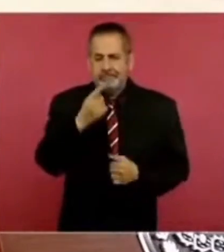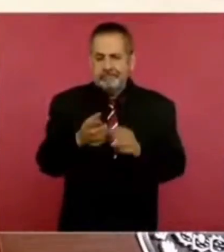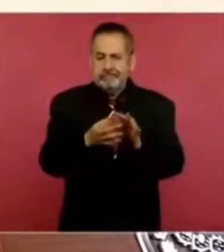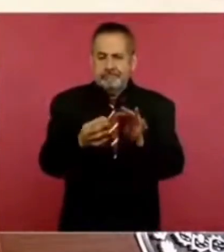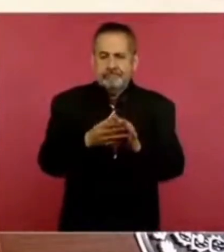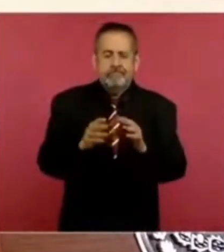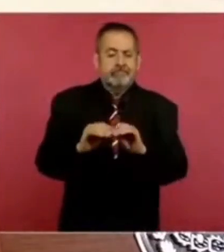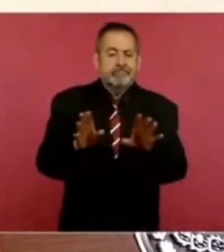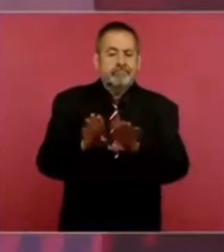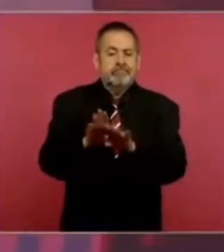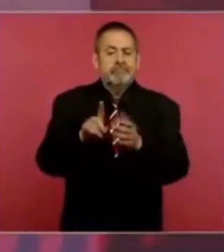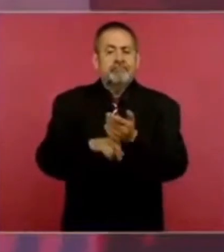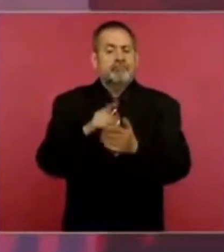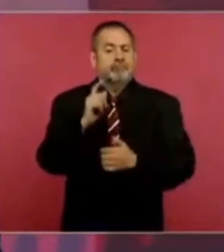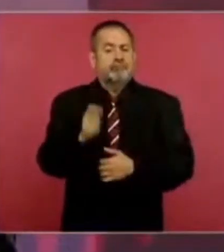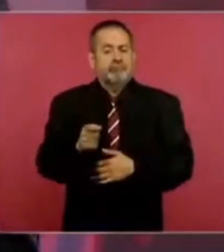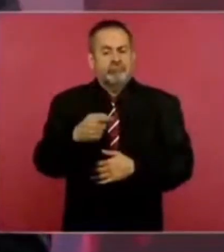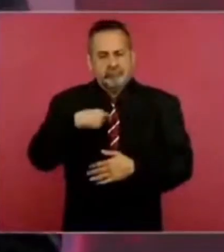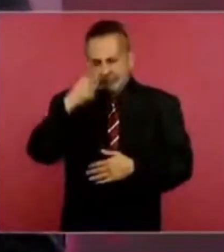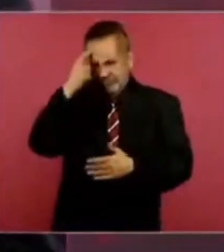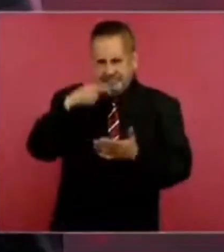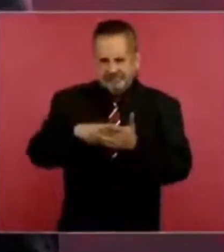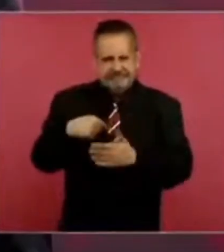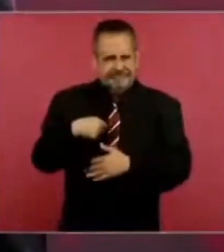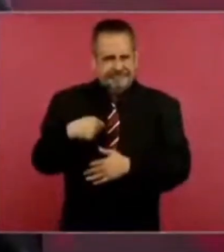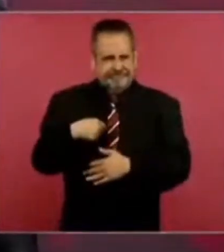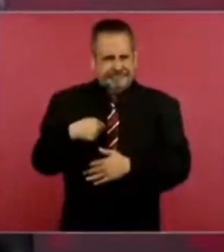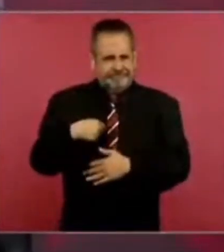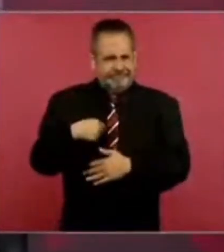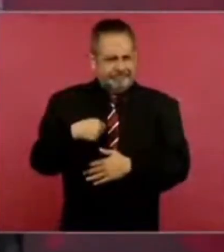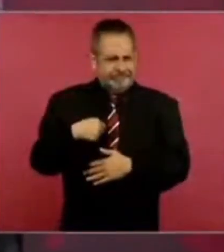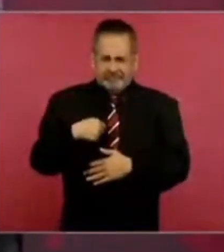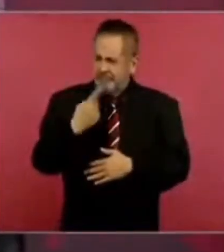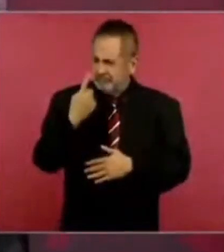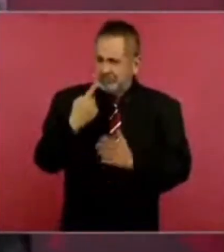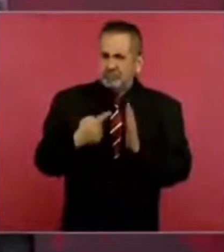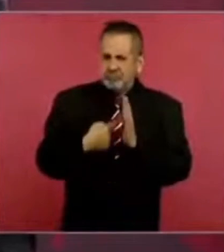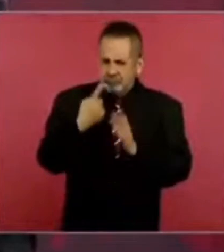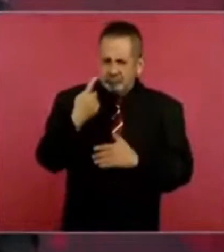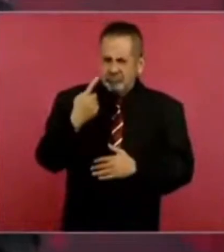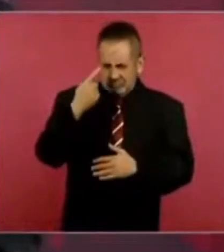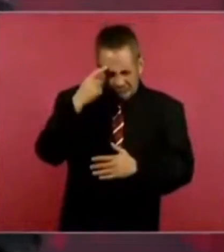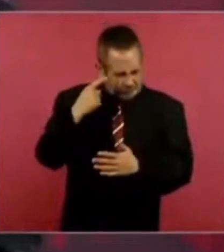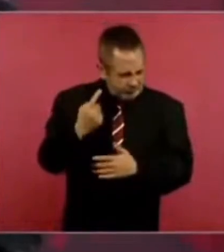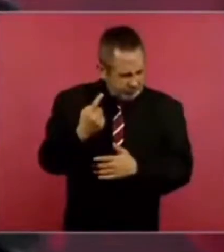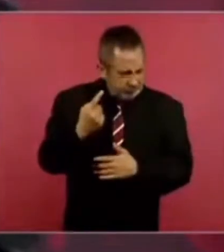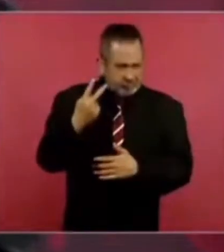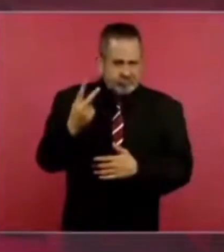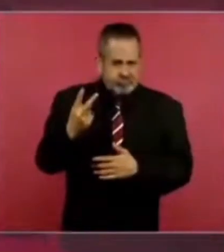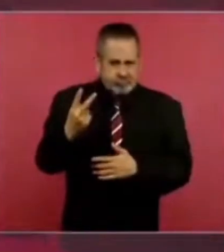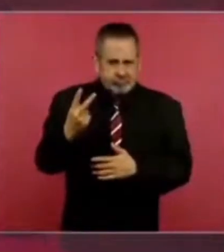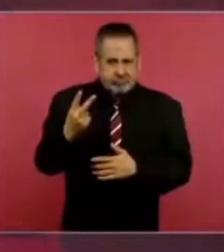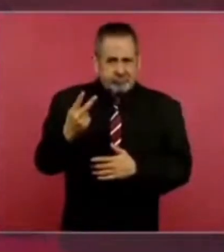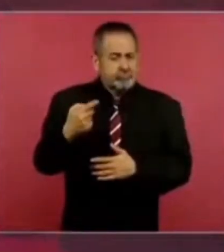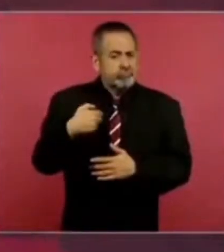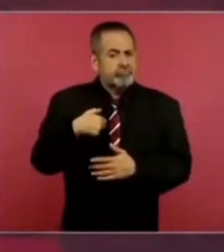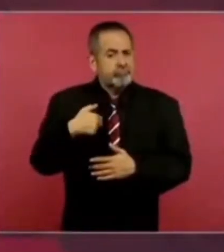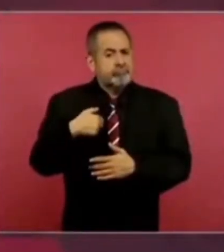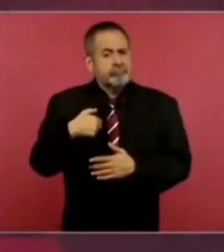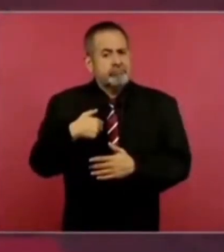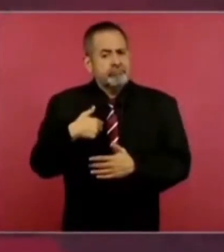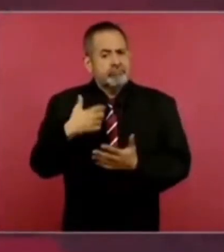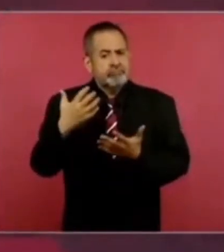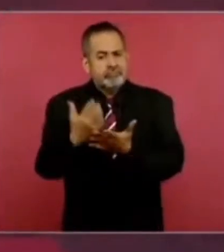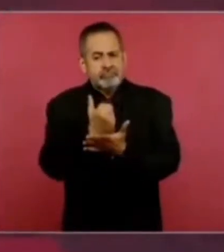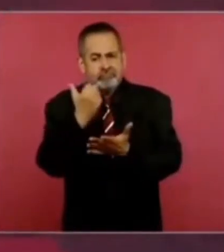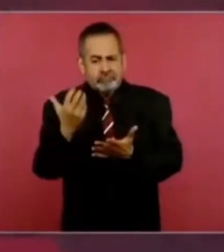cómo creo que yo una vez o 2 gané en